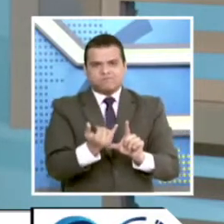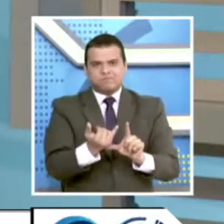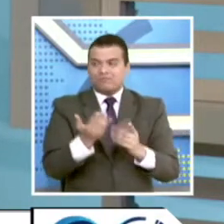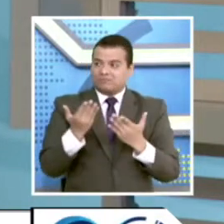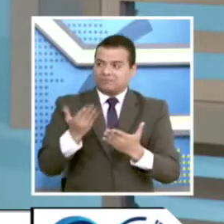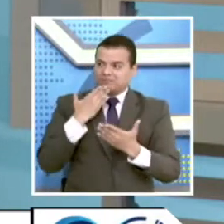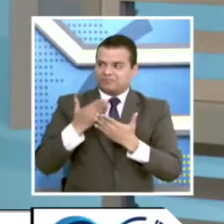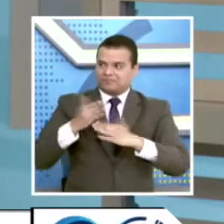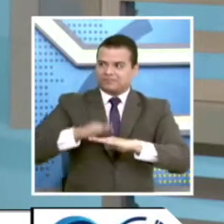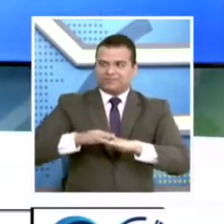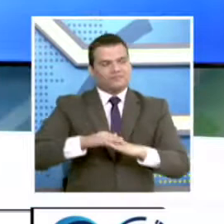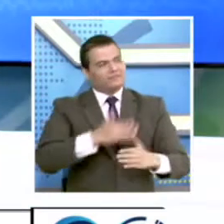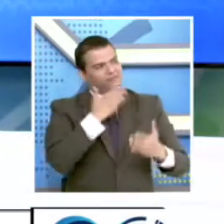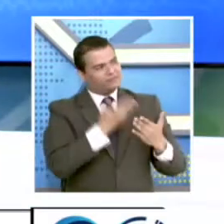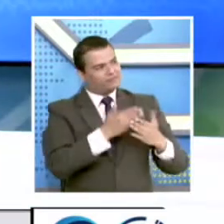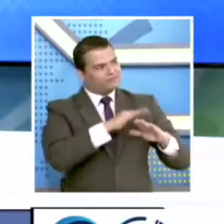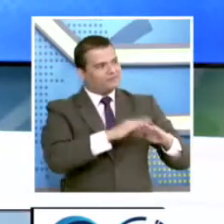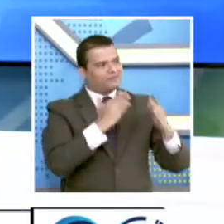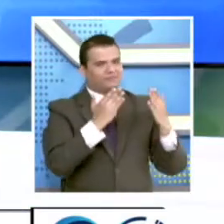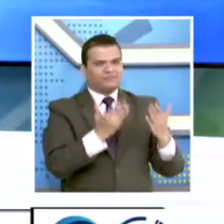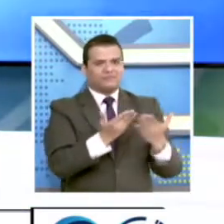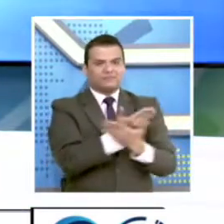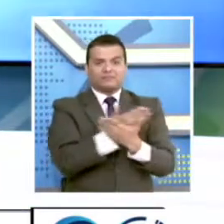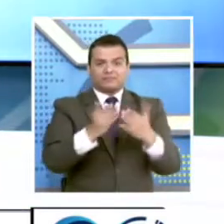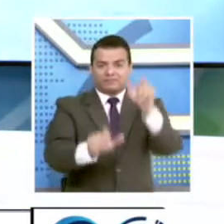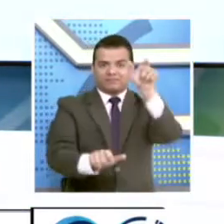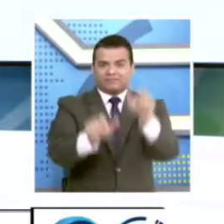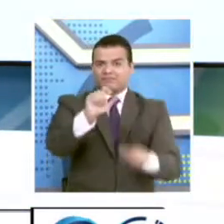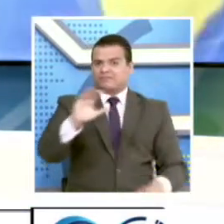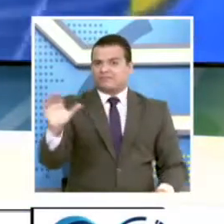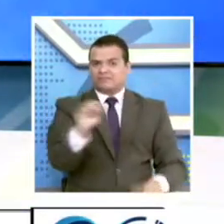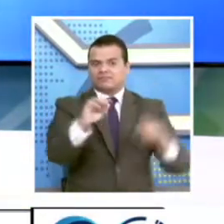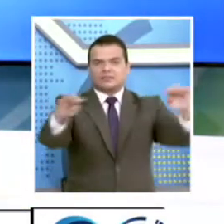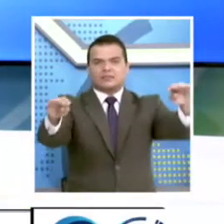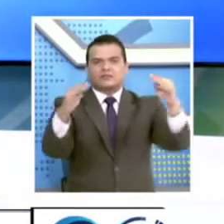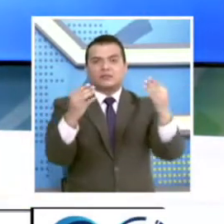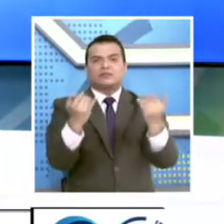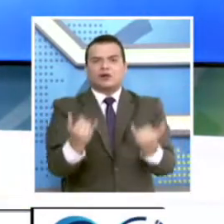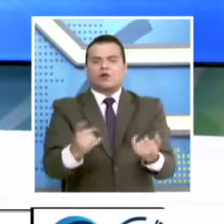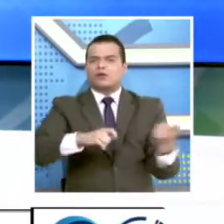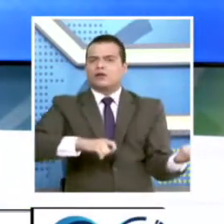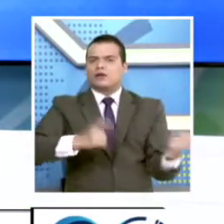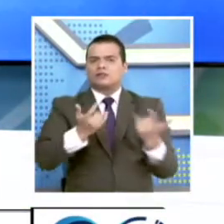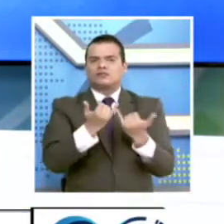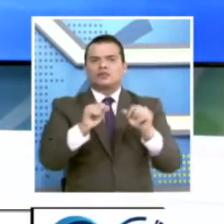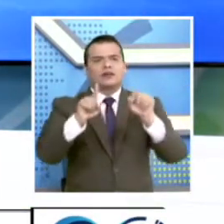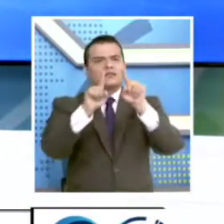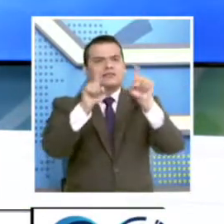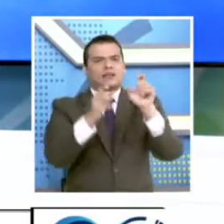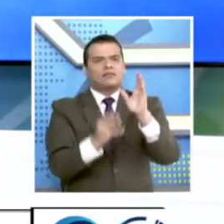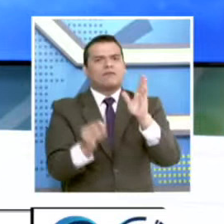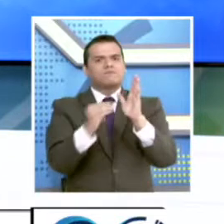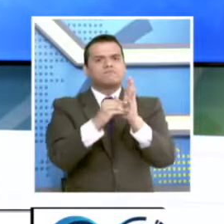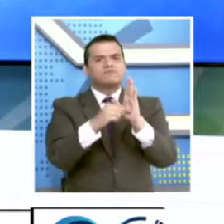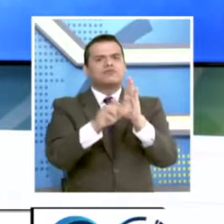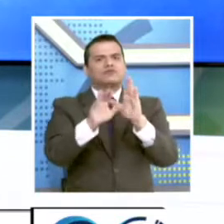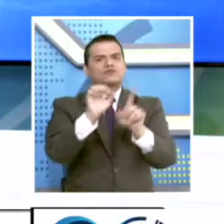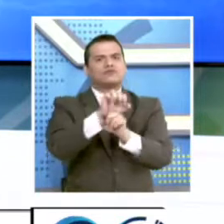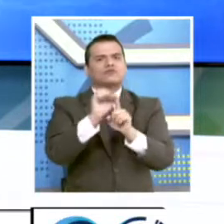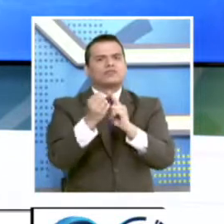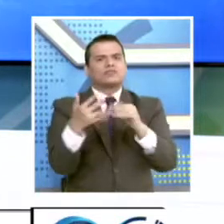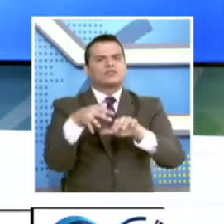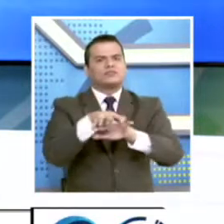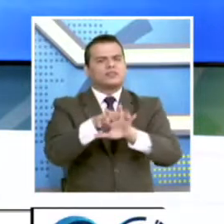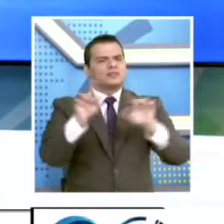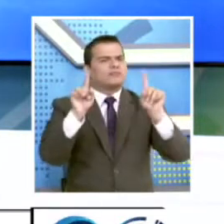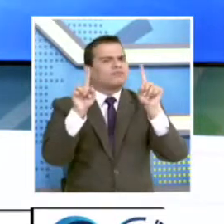www.90minutos.co. Buenas tardes, Ángela. Muy buenas tardes, Kate, y a todos nuestros televidentes. Y desde este momento, nuestras redes sociales están disponibles